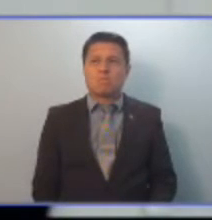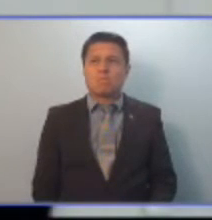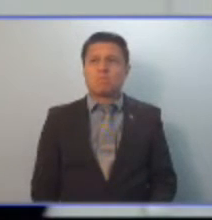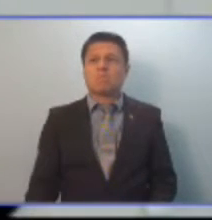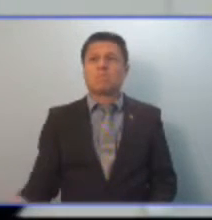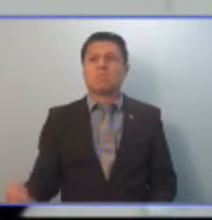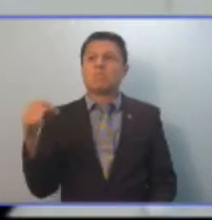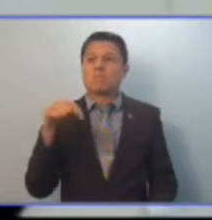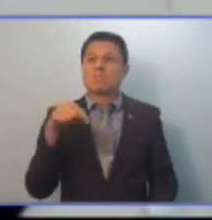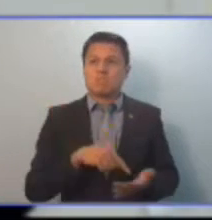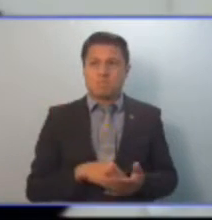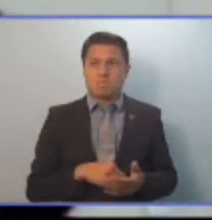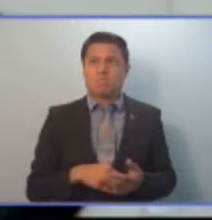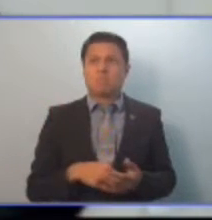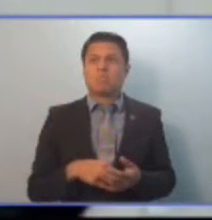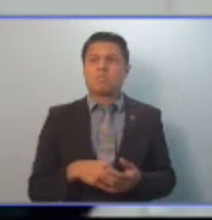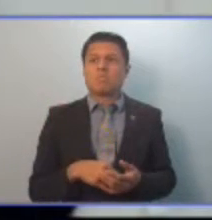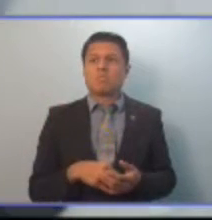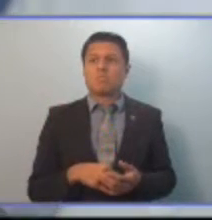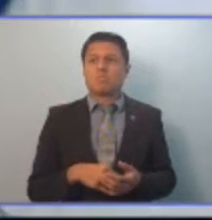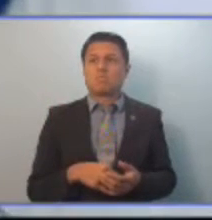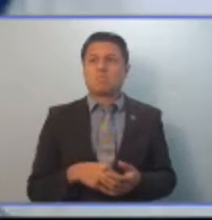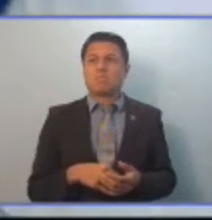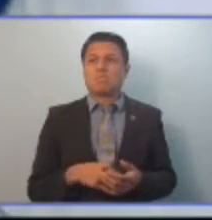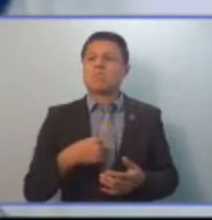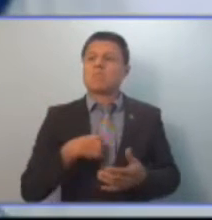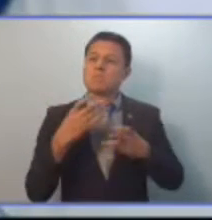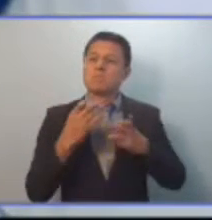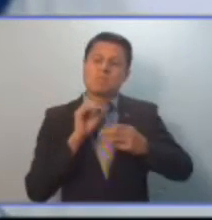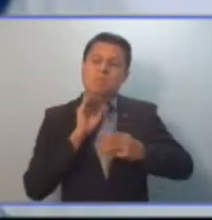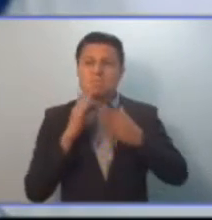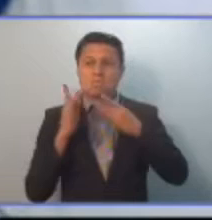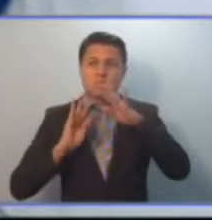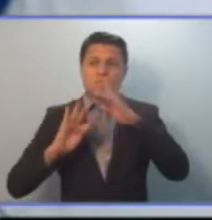Aquí yo quiero hacer una reseña porque